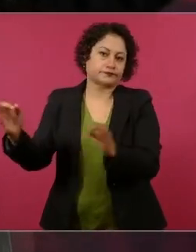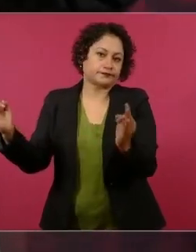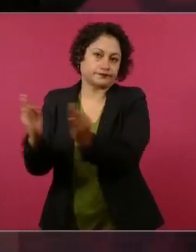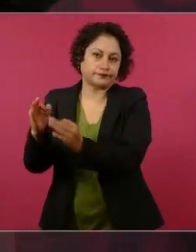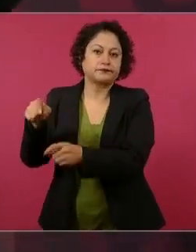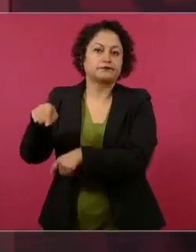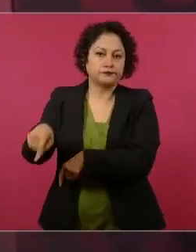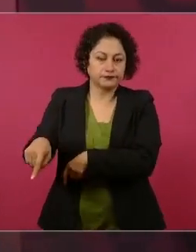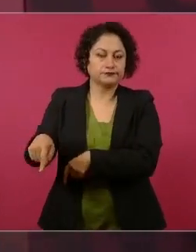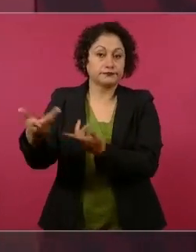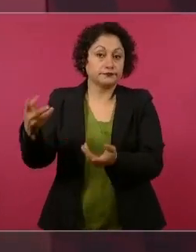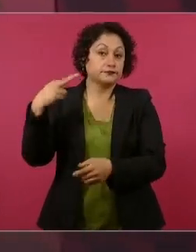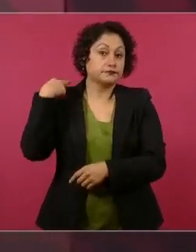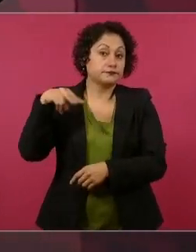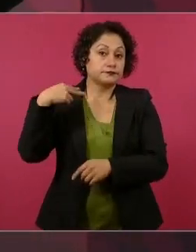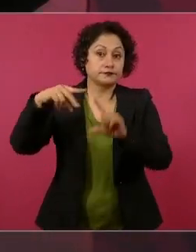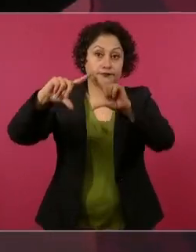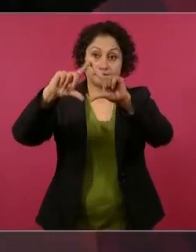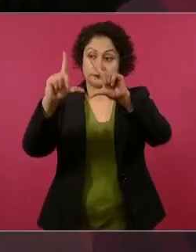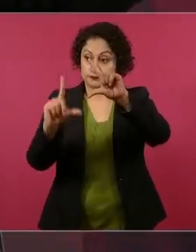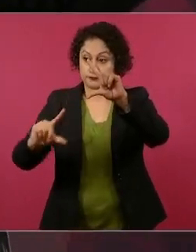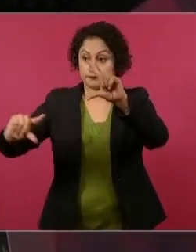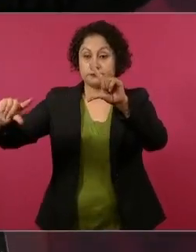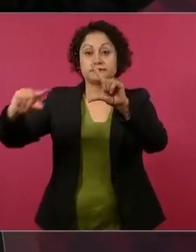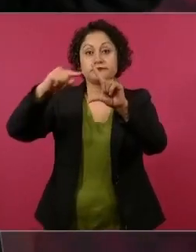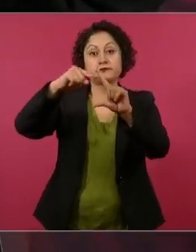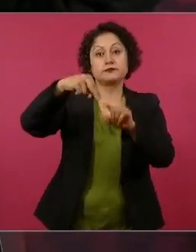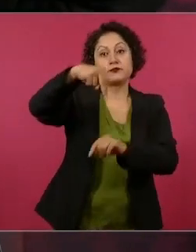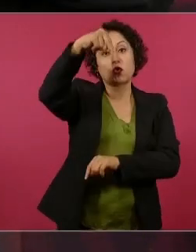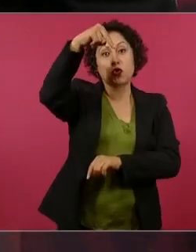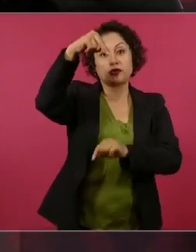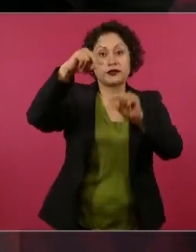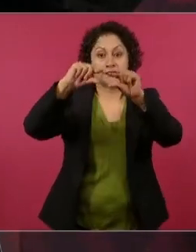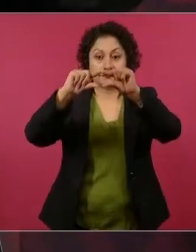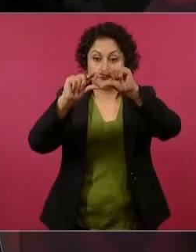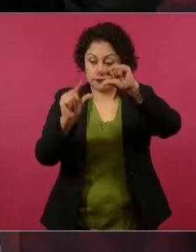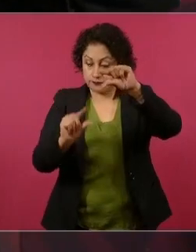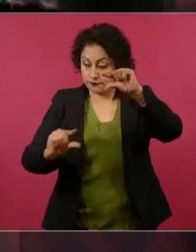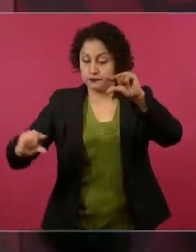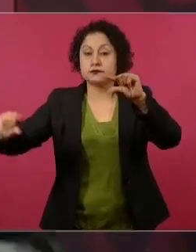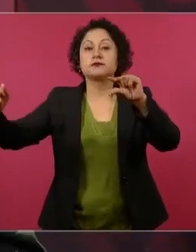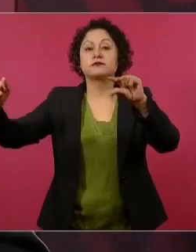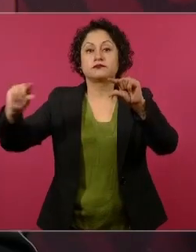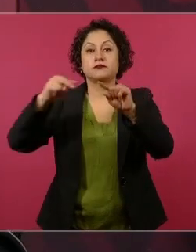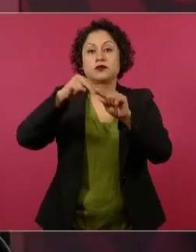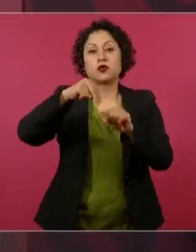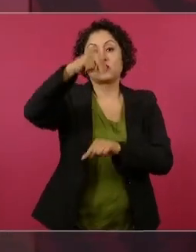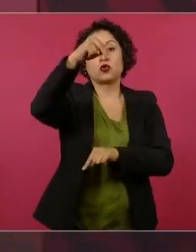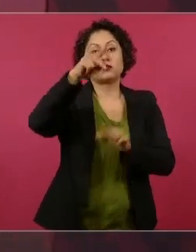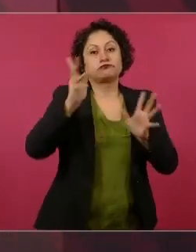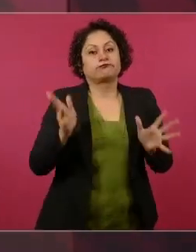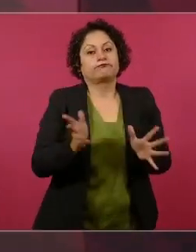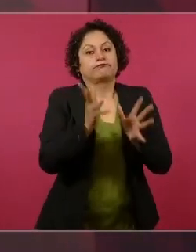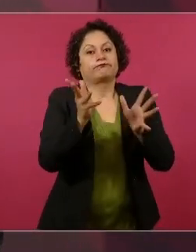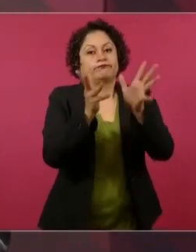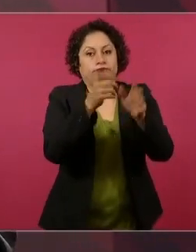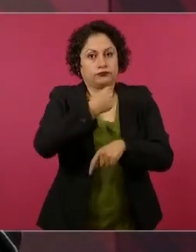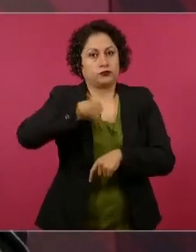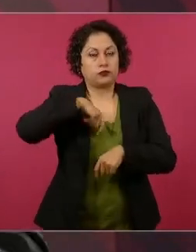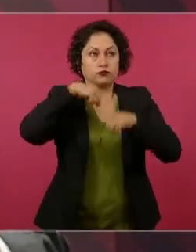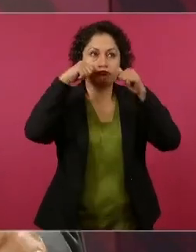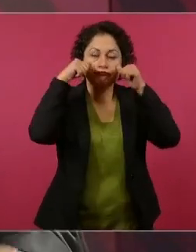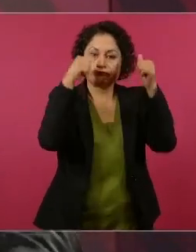Veracruz estamos impulsando para que se reactiven actividades productivas,